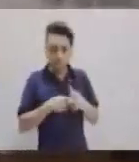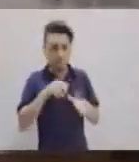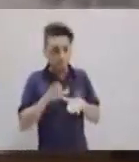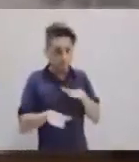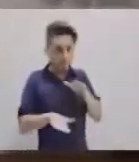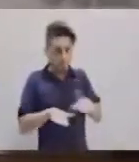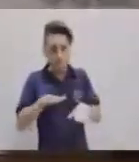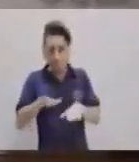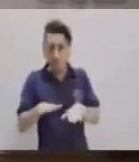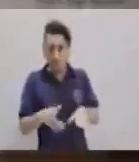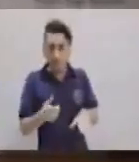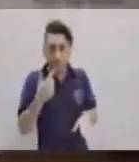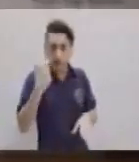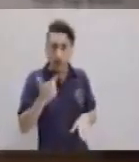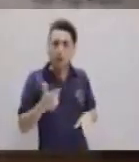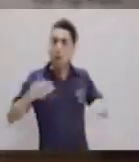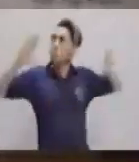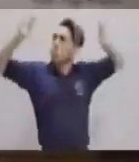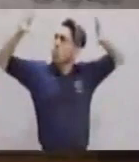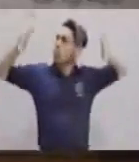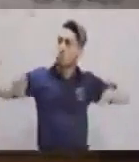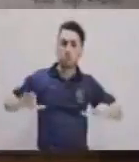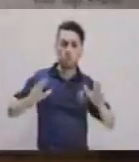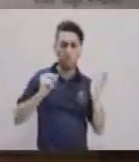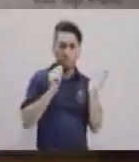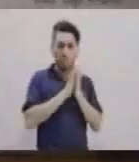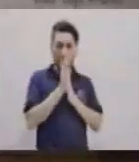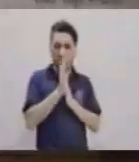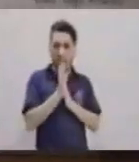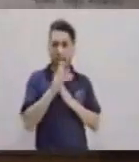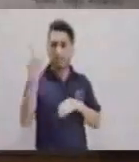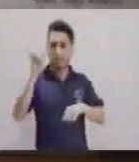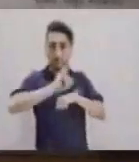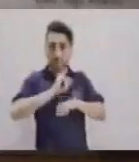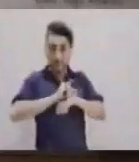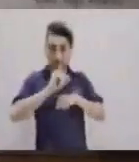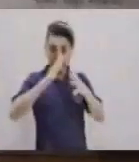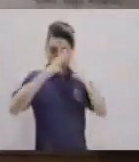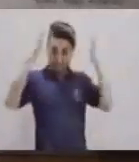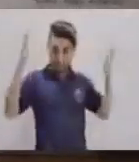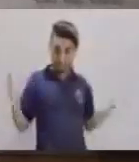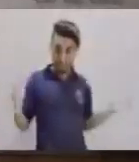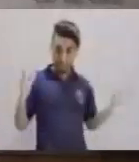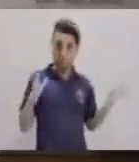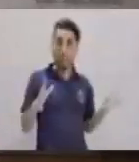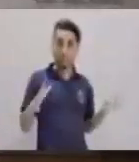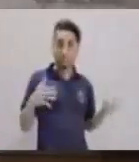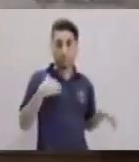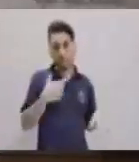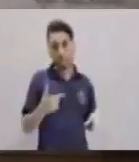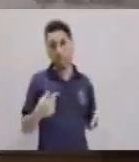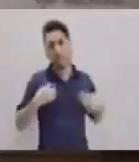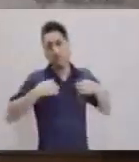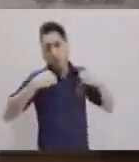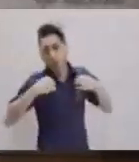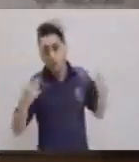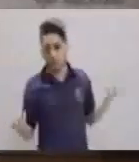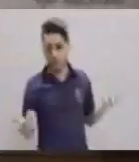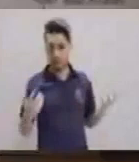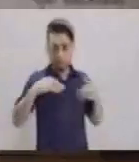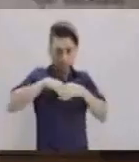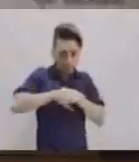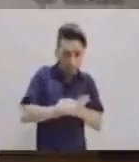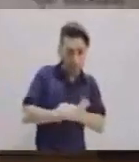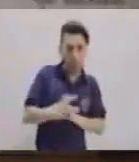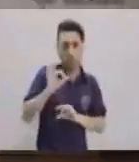manchas en los muros, pero es su catedral. Entonces, si se dan cuenta, la realidad que tenemos con nuestros zapatos, con nuestra ropa,